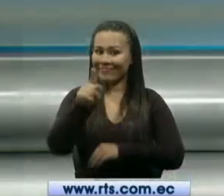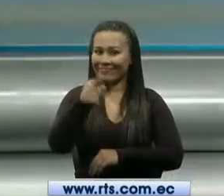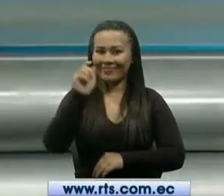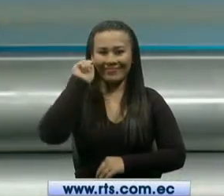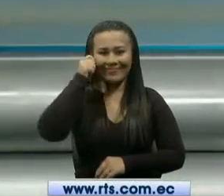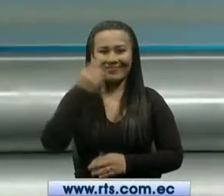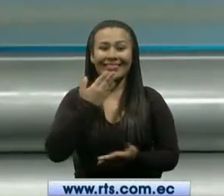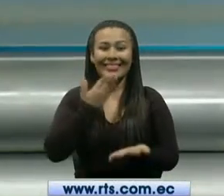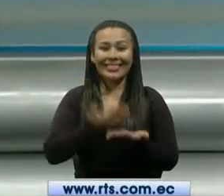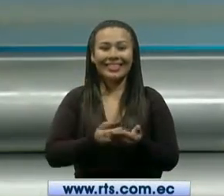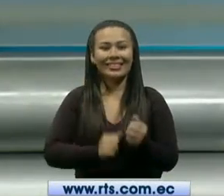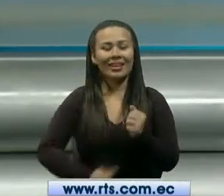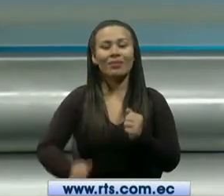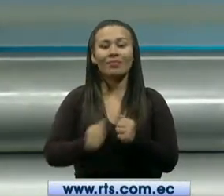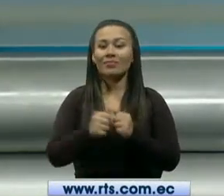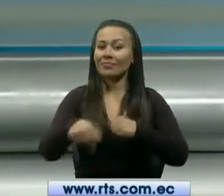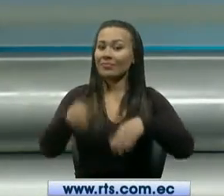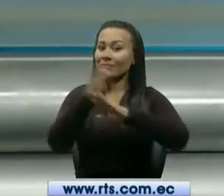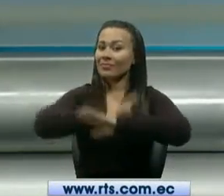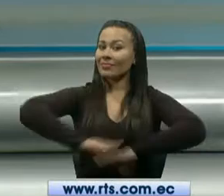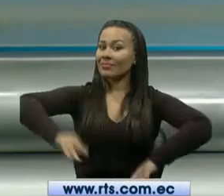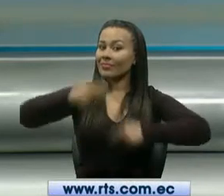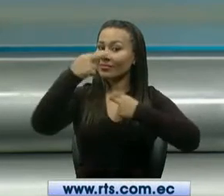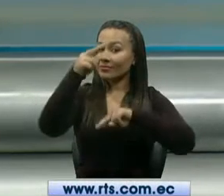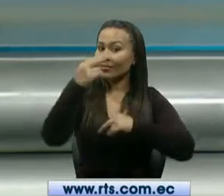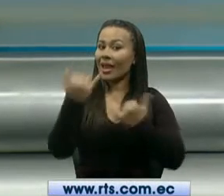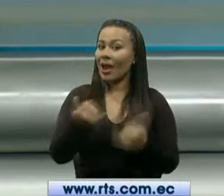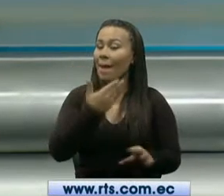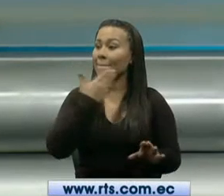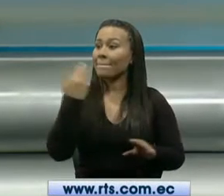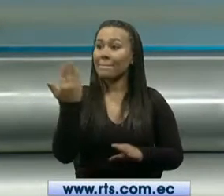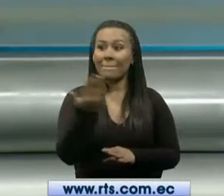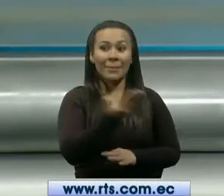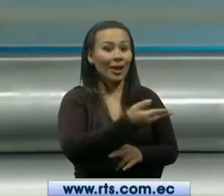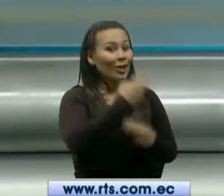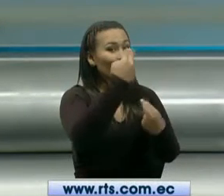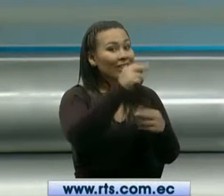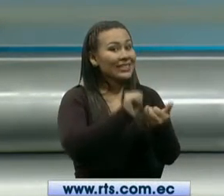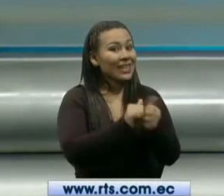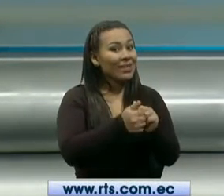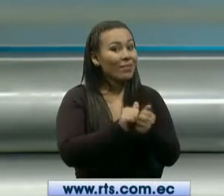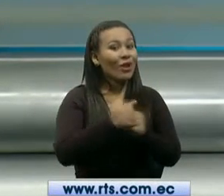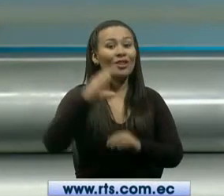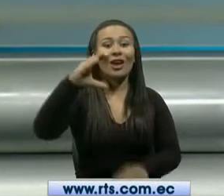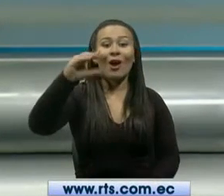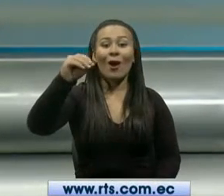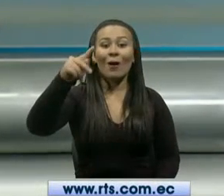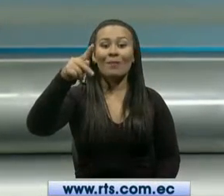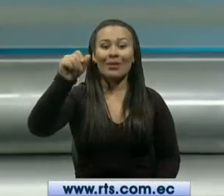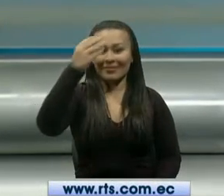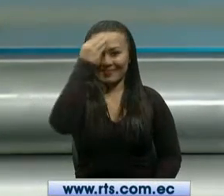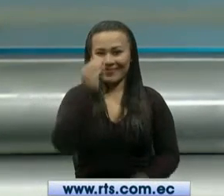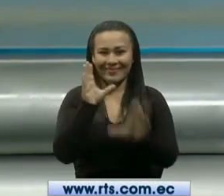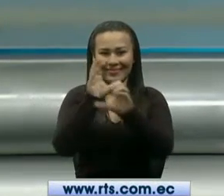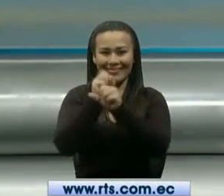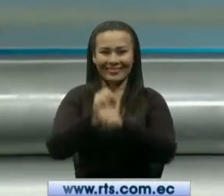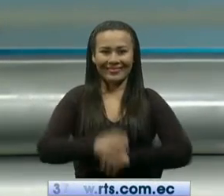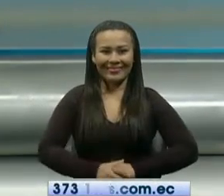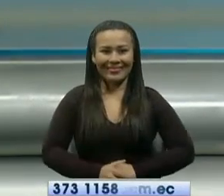Gracias por acompañarnos en esta emisión informativa. Lo que sigue, el mejor programa deportivo del país, Copa. Buenas noches.